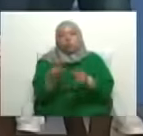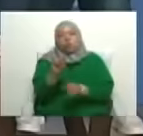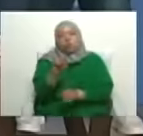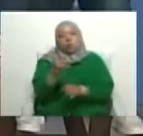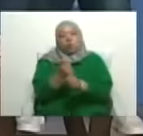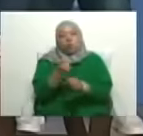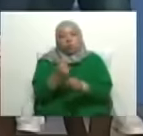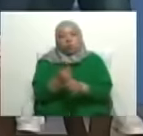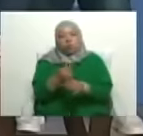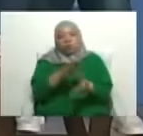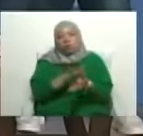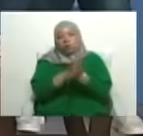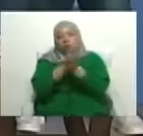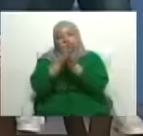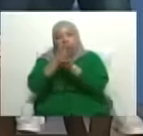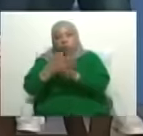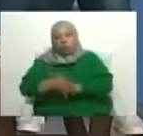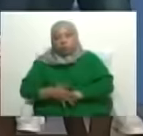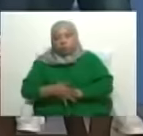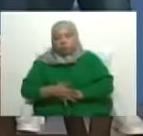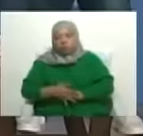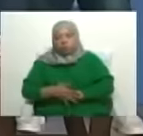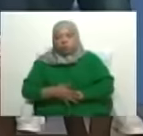una operación de exterminio.